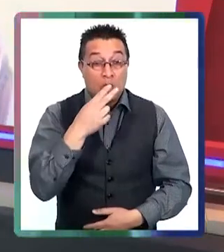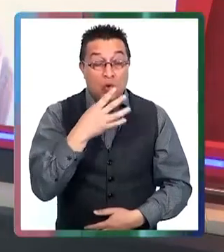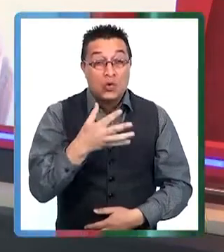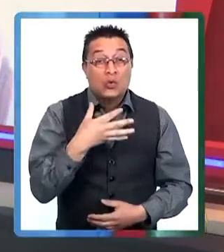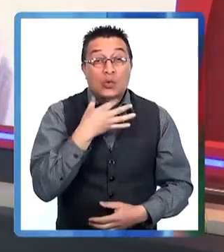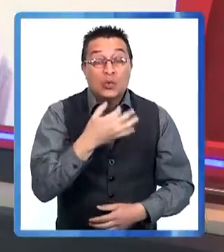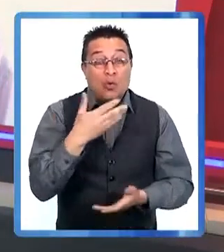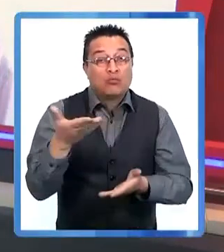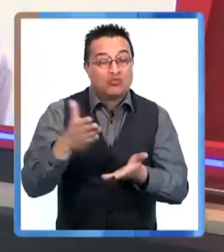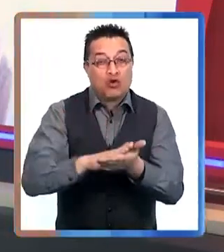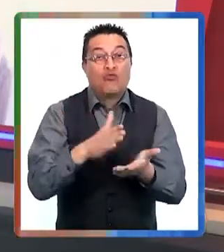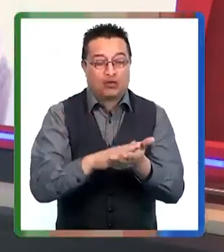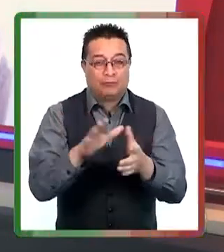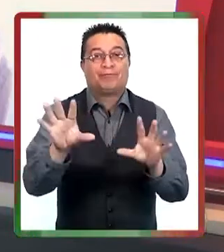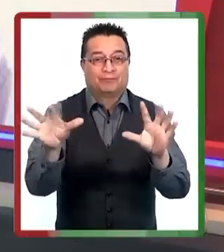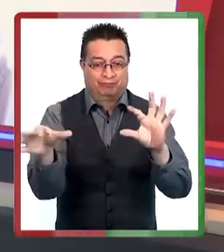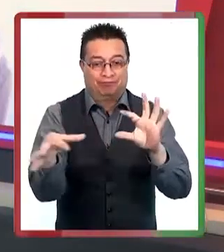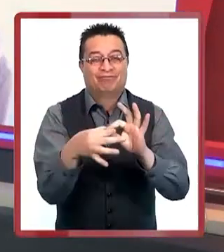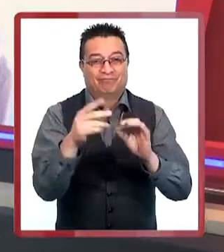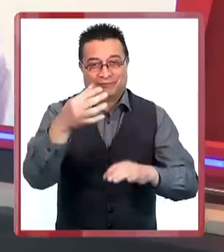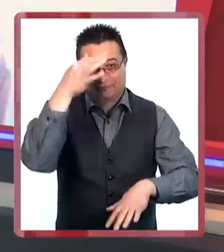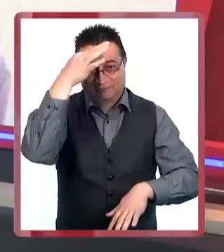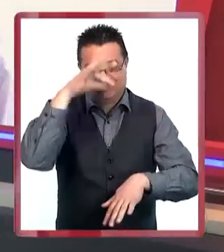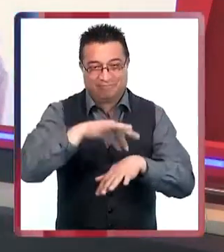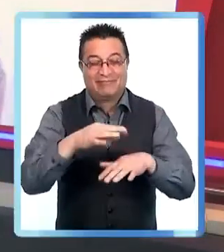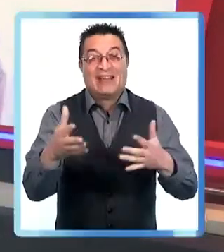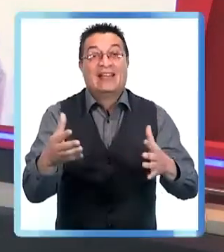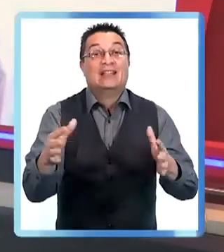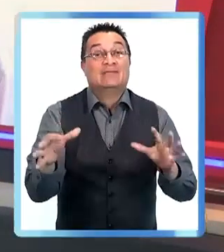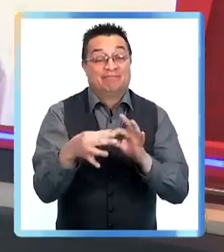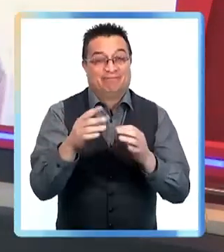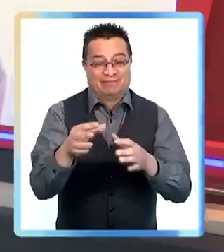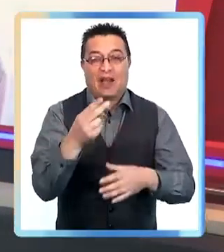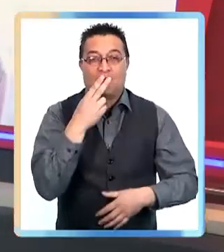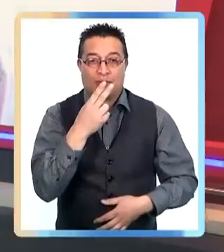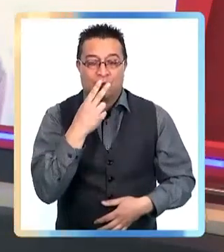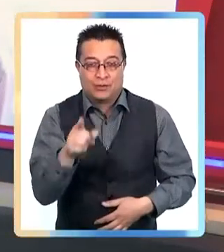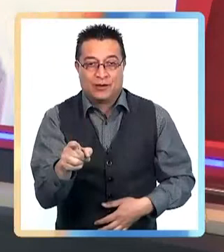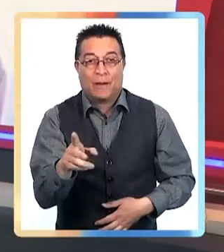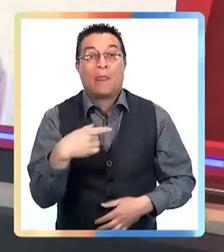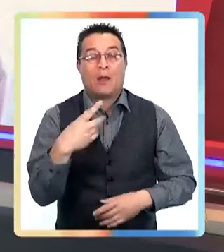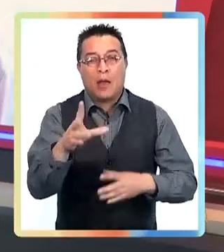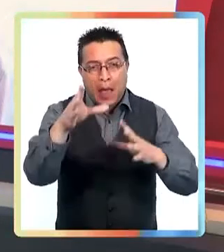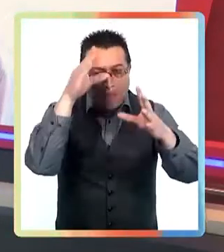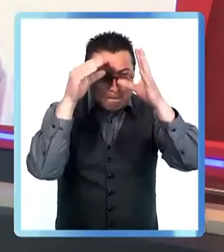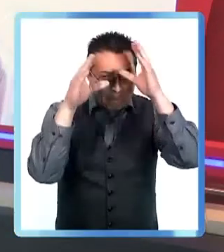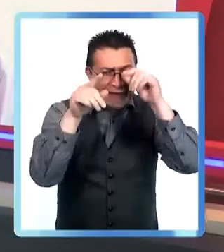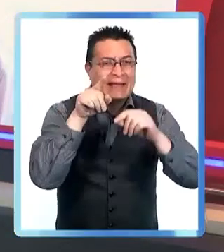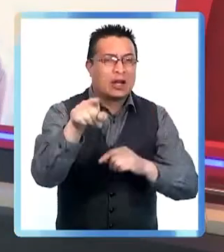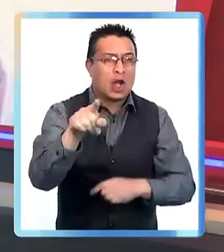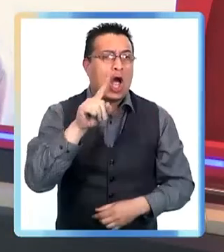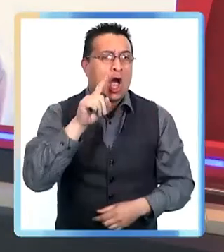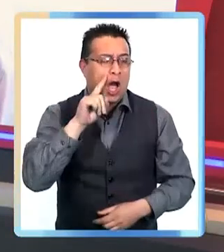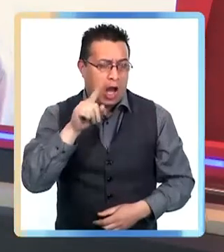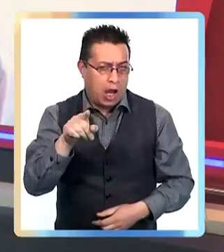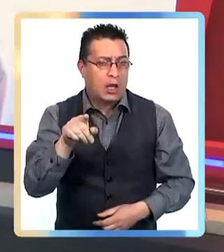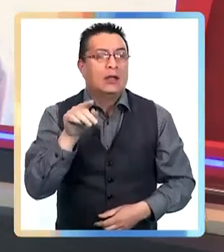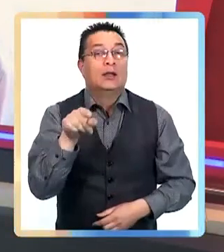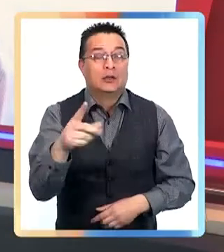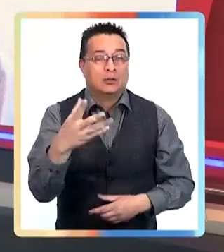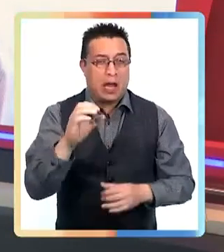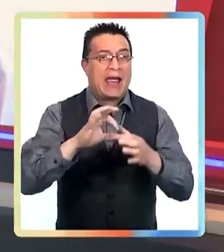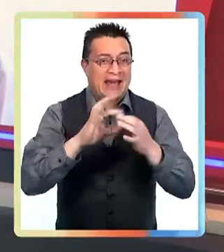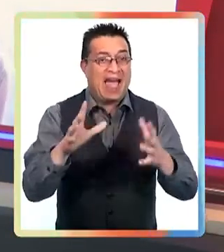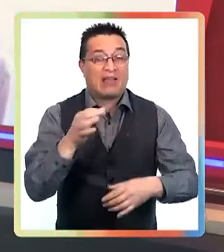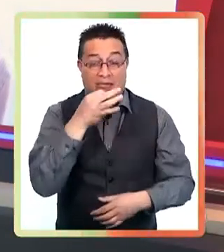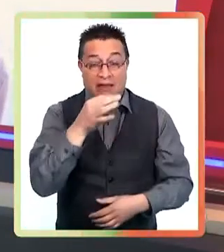tabaco muere precisamente por enfermedades relacionadas con el cigarrillo. Cuéntenos desde su experiencia lo grave de esta enfermedad que yo